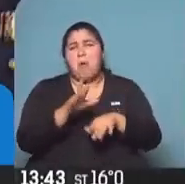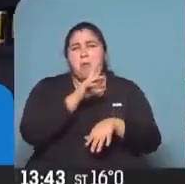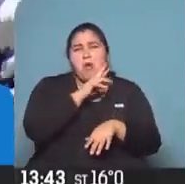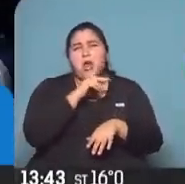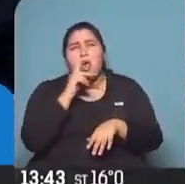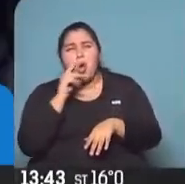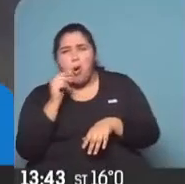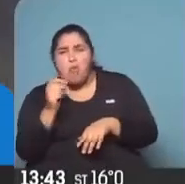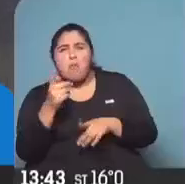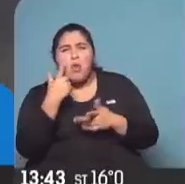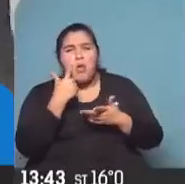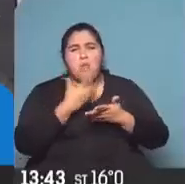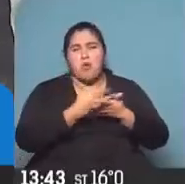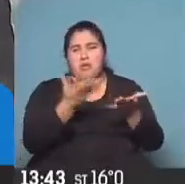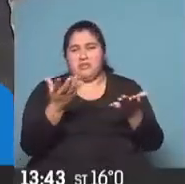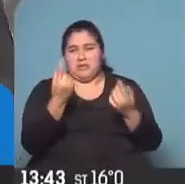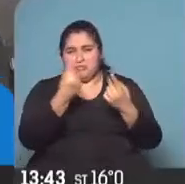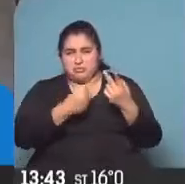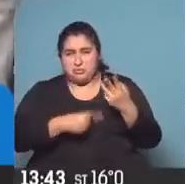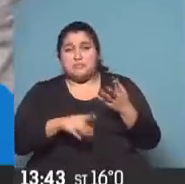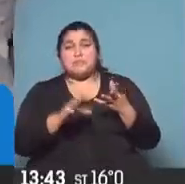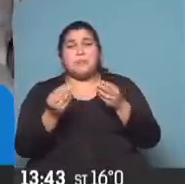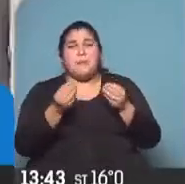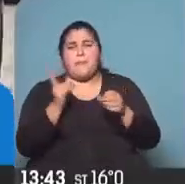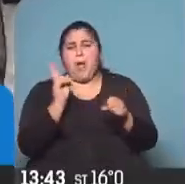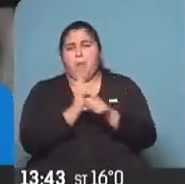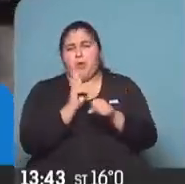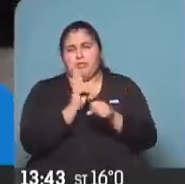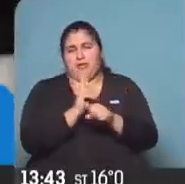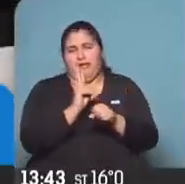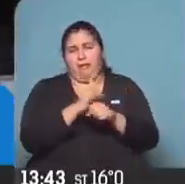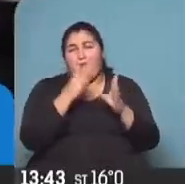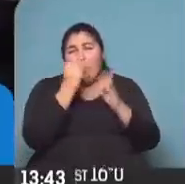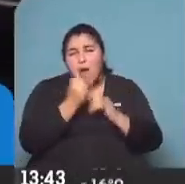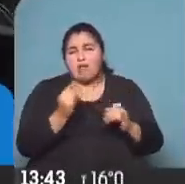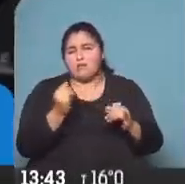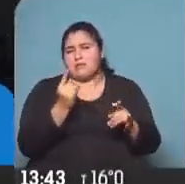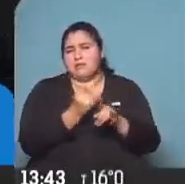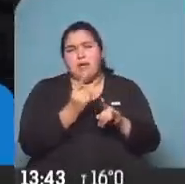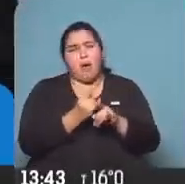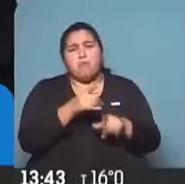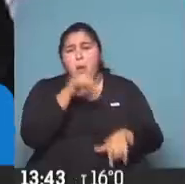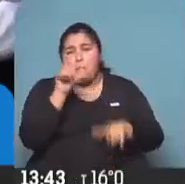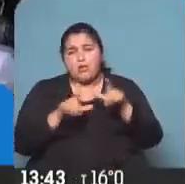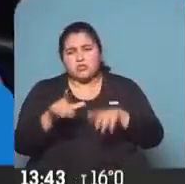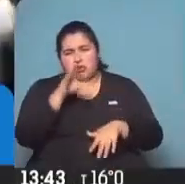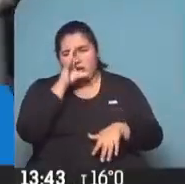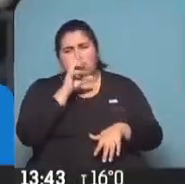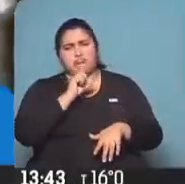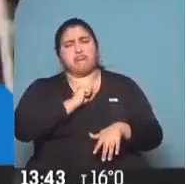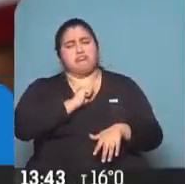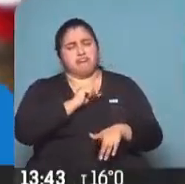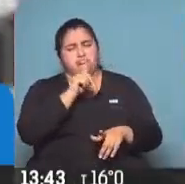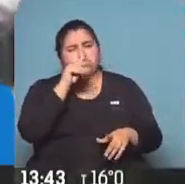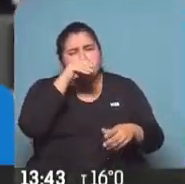pos del engrandecimiento colectivo instando a proteger más siempre ha habido ciudadanos que tomaron la posta tan sublime